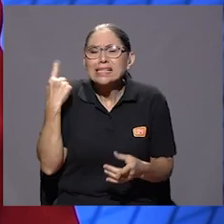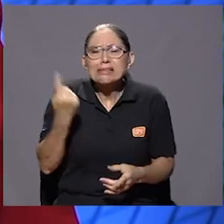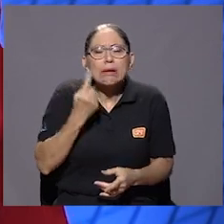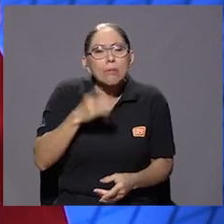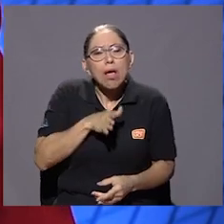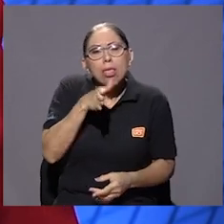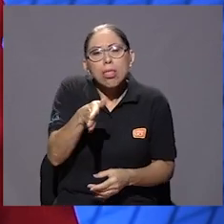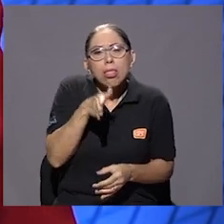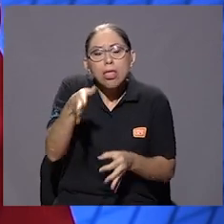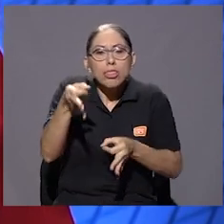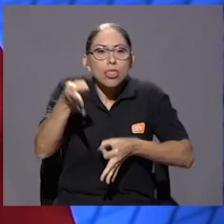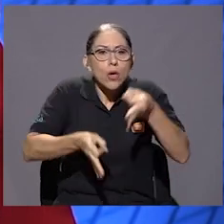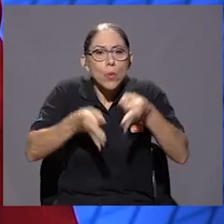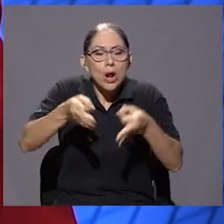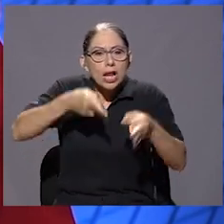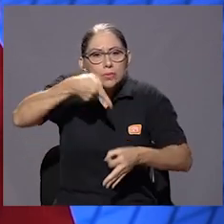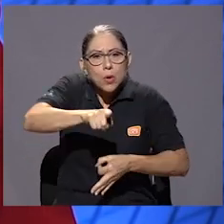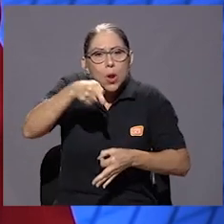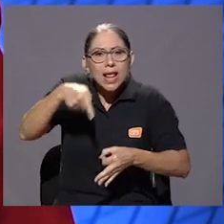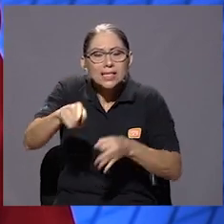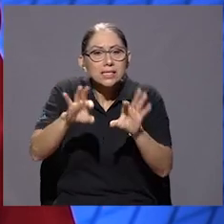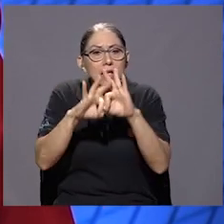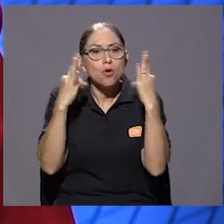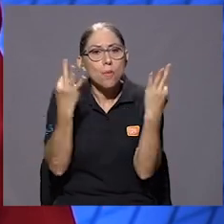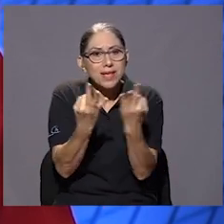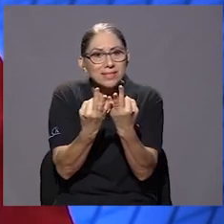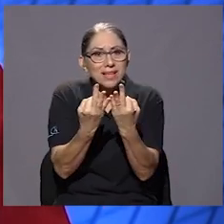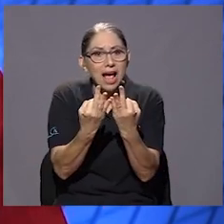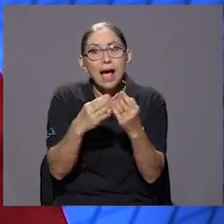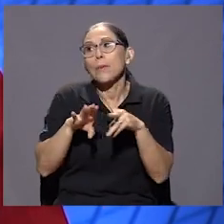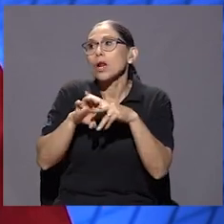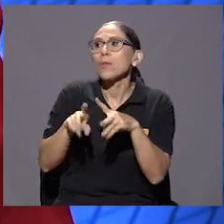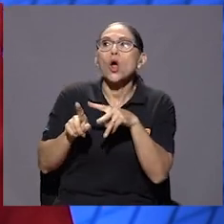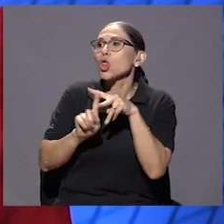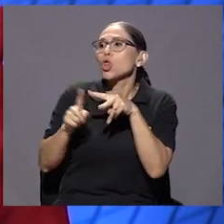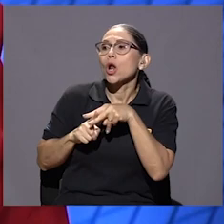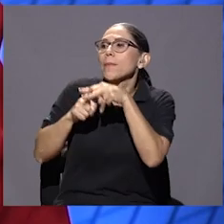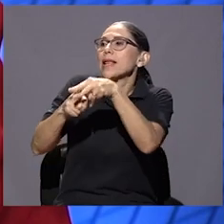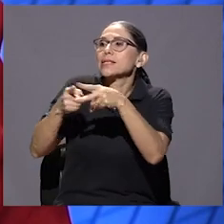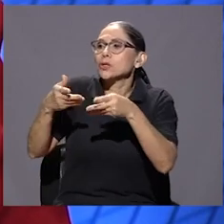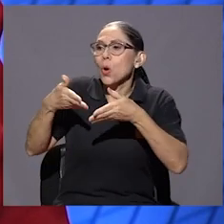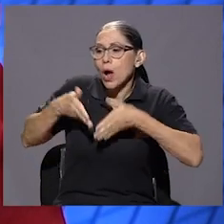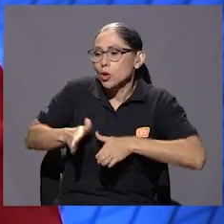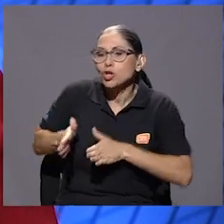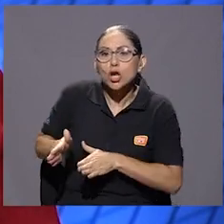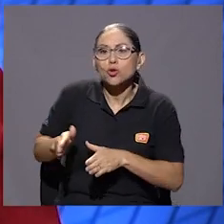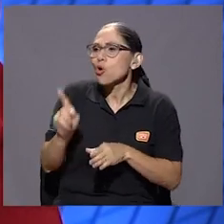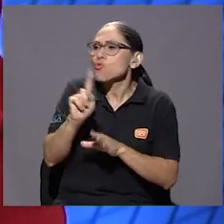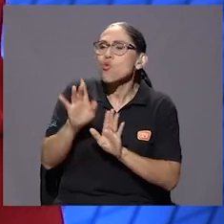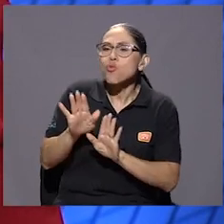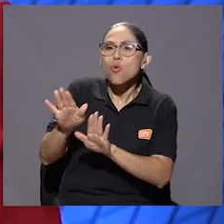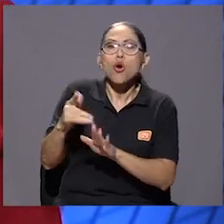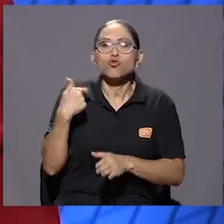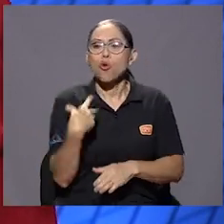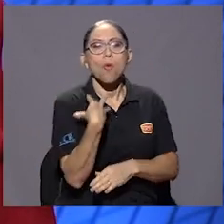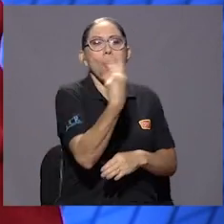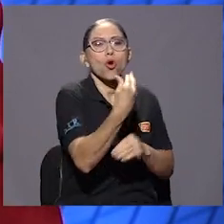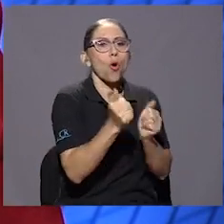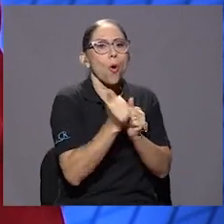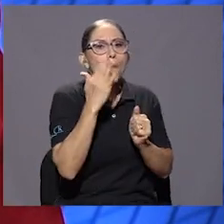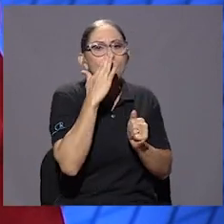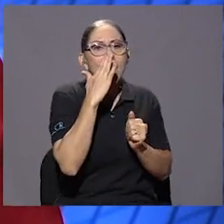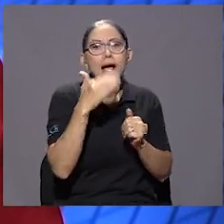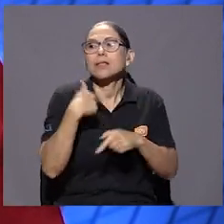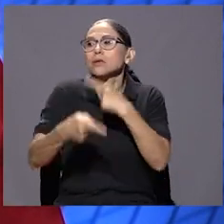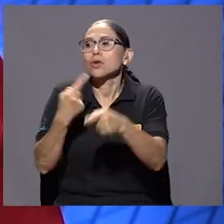tribunales de violencia doméstica para resolver situaciones de violencia y que no le presto los niños y que no los tenga y que me voy con mi mamá y que se vuelven otra vez